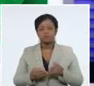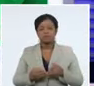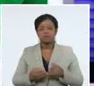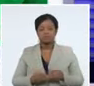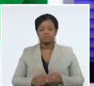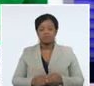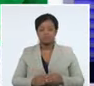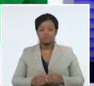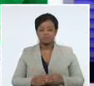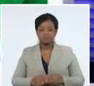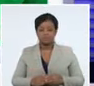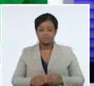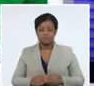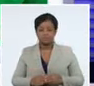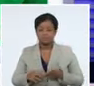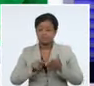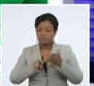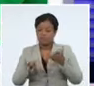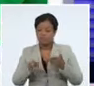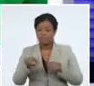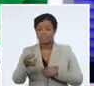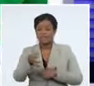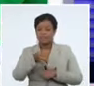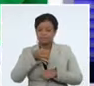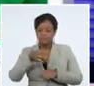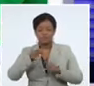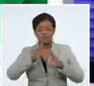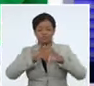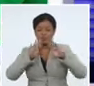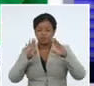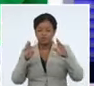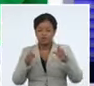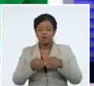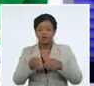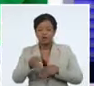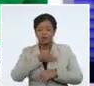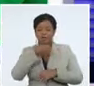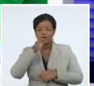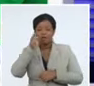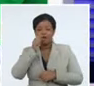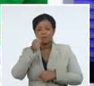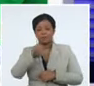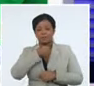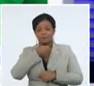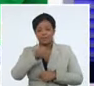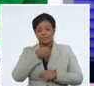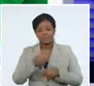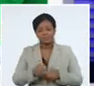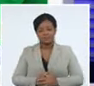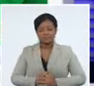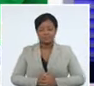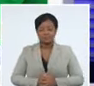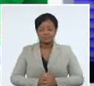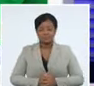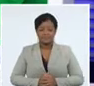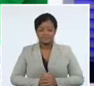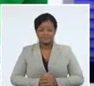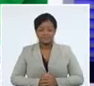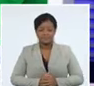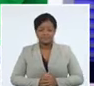por municipio, de todos los casos diagnosticados con la transmisión autóctona de nuestro